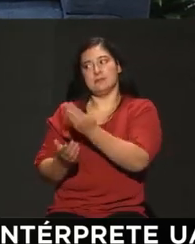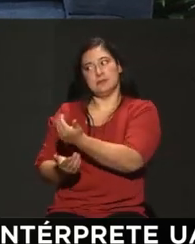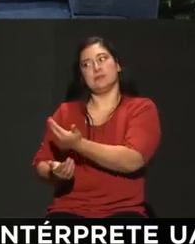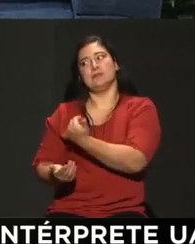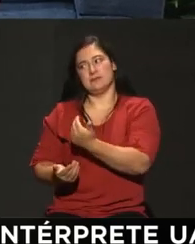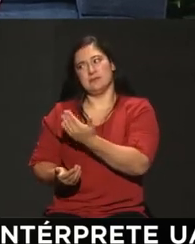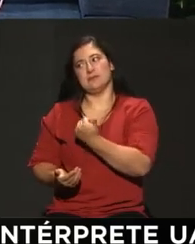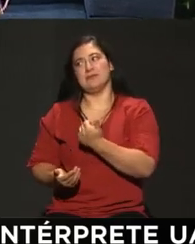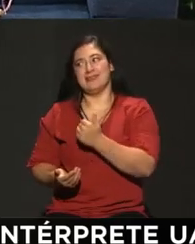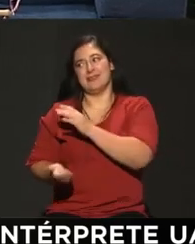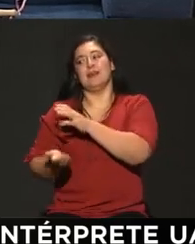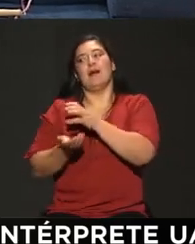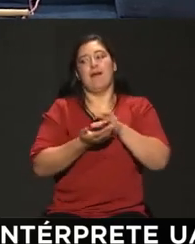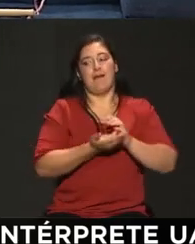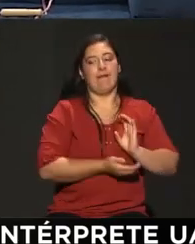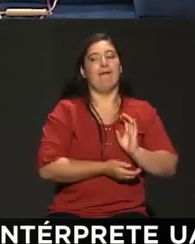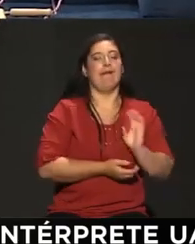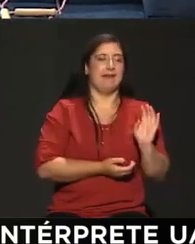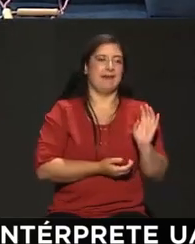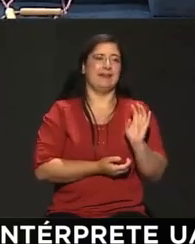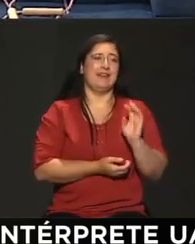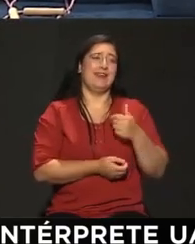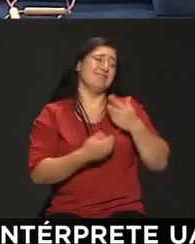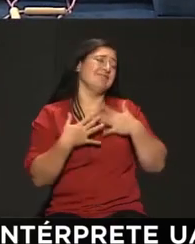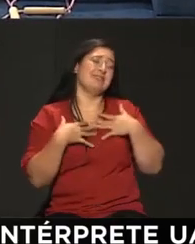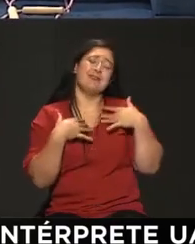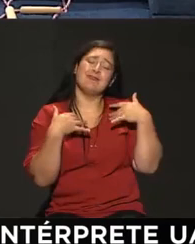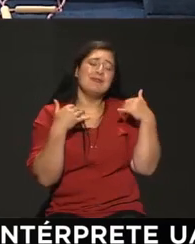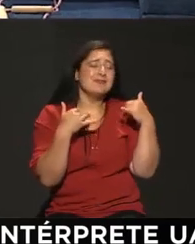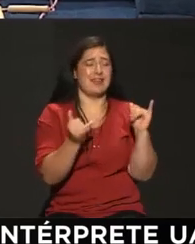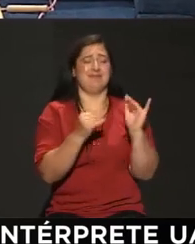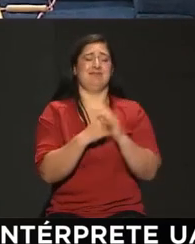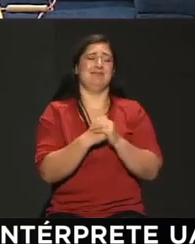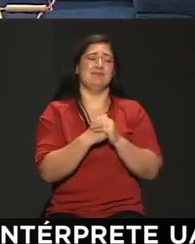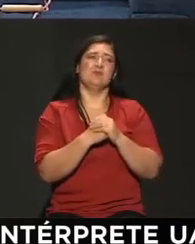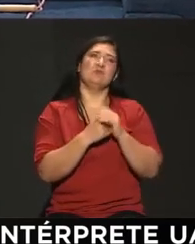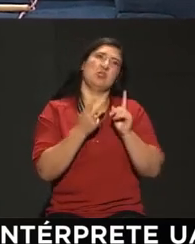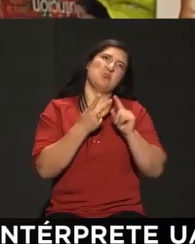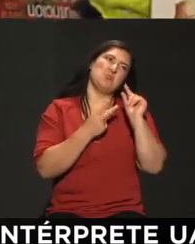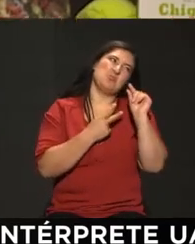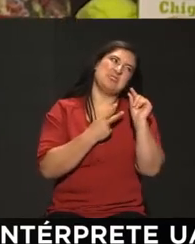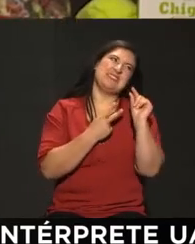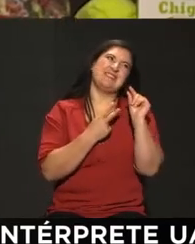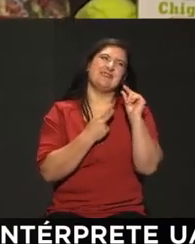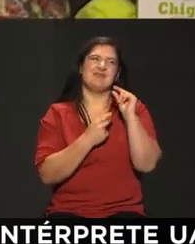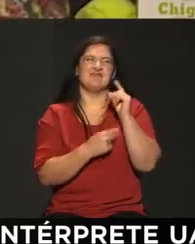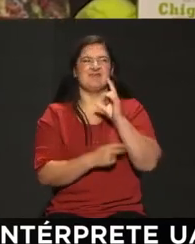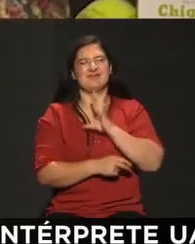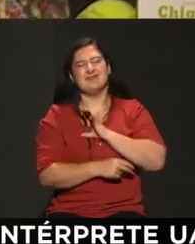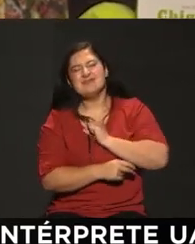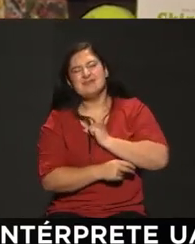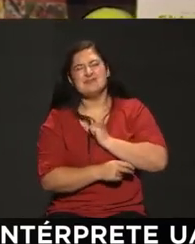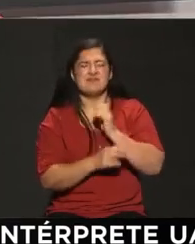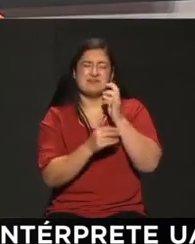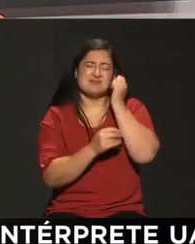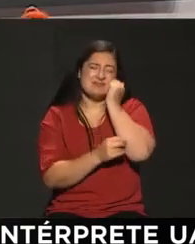la mandarina. Ay, estoy muy feliz. Estoy feliz, pero también estoy un poquito así como melancólico.